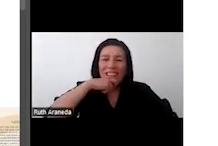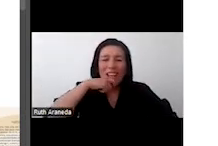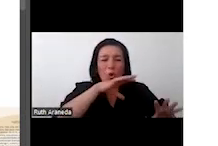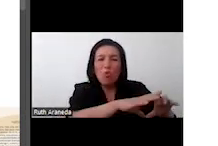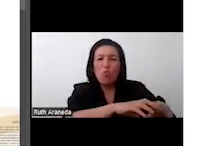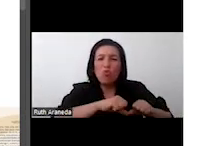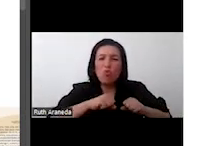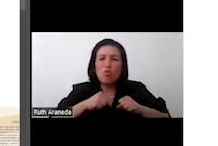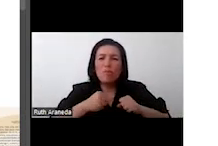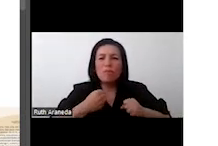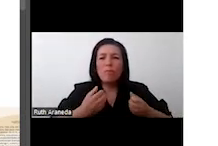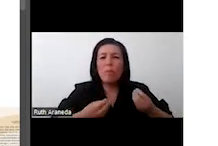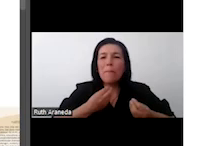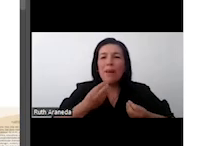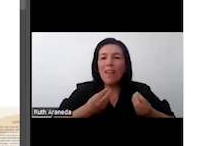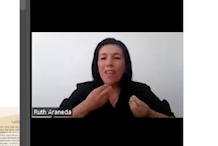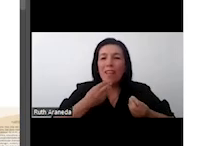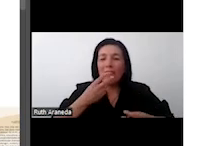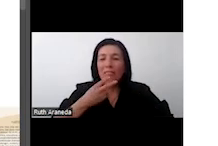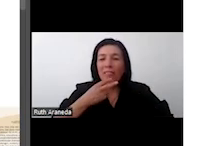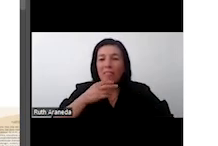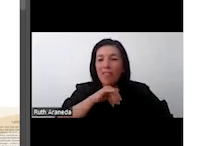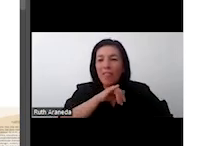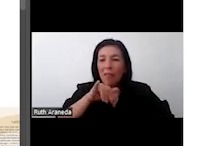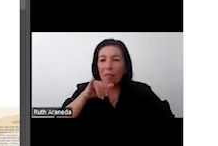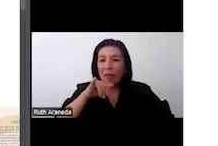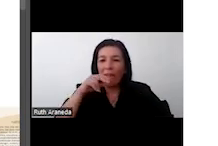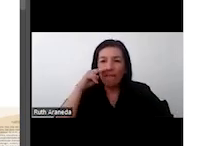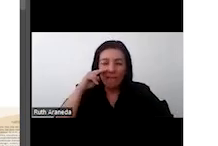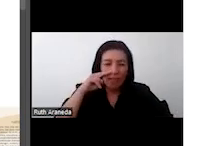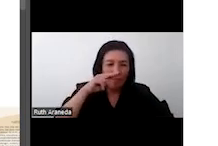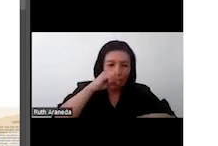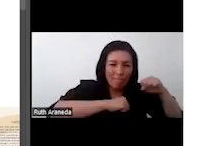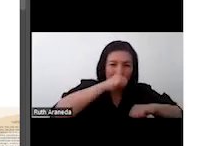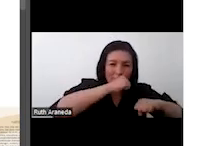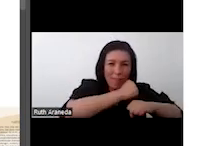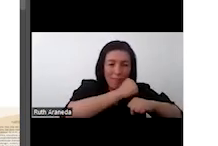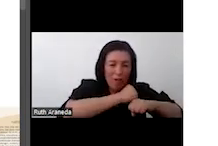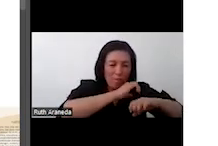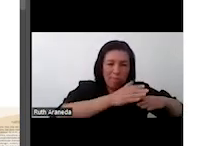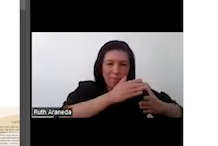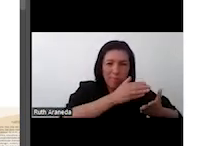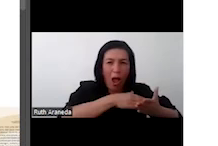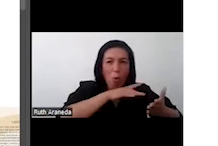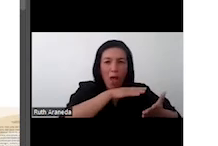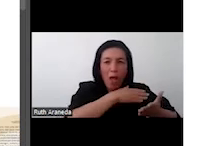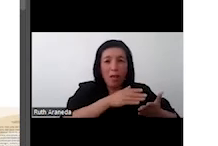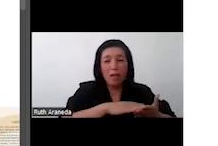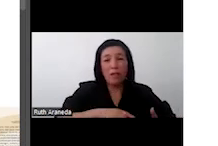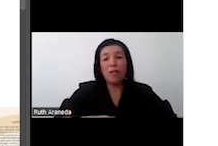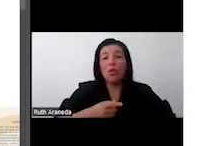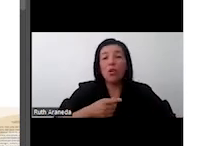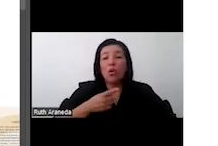de este recurso para, digamos, para sus procesos industriales. Las obras viales también, que no solamente